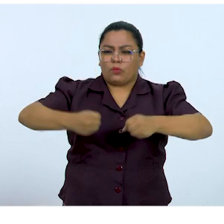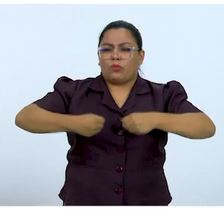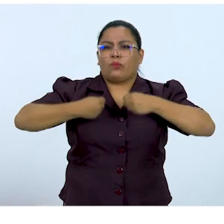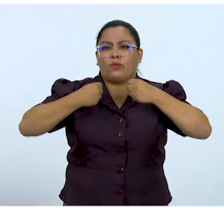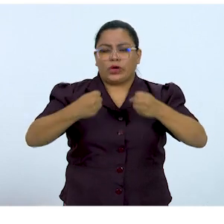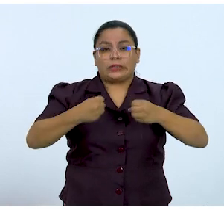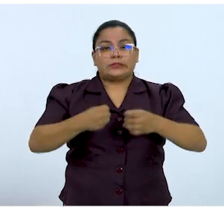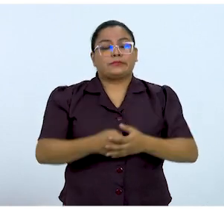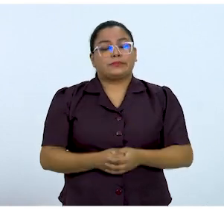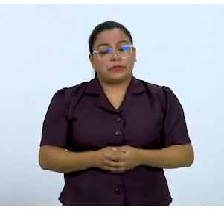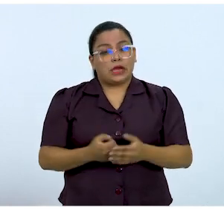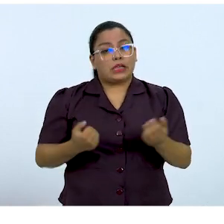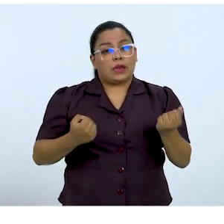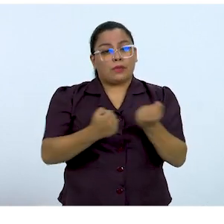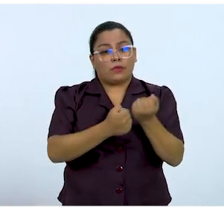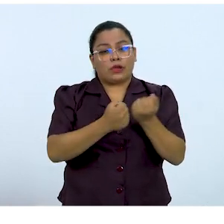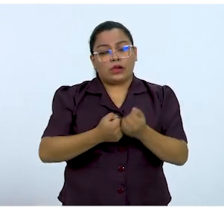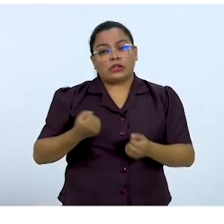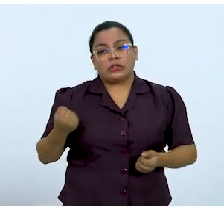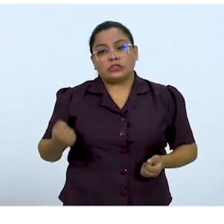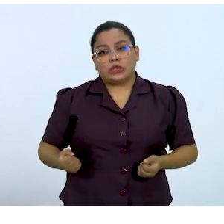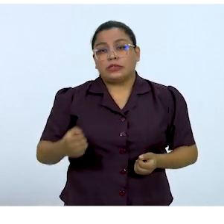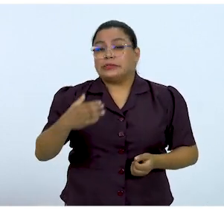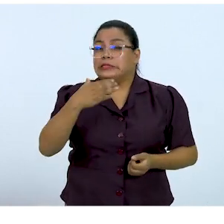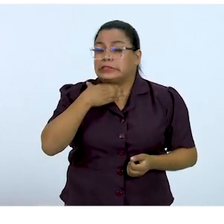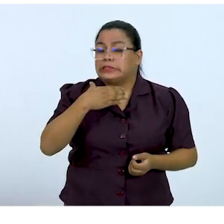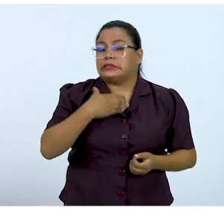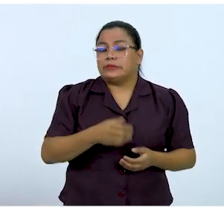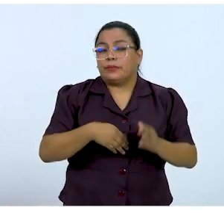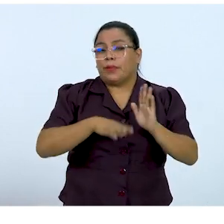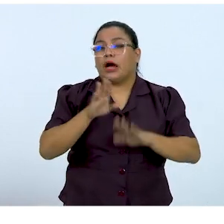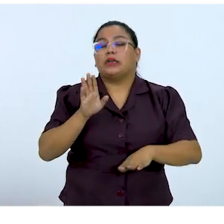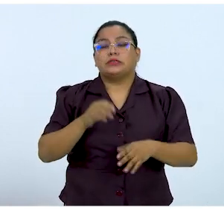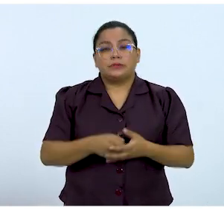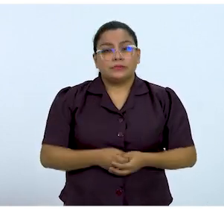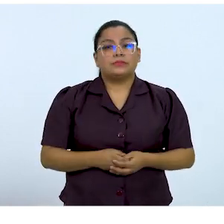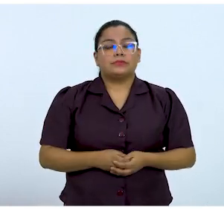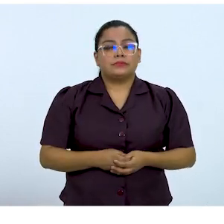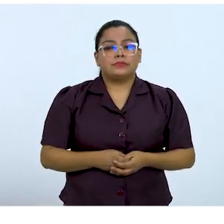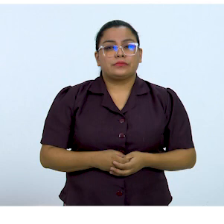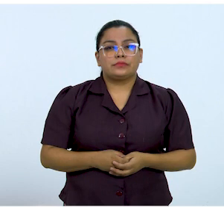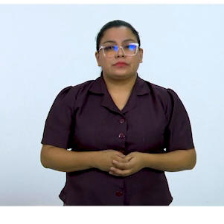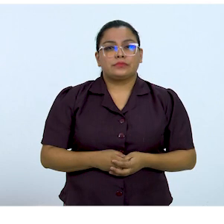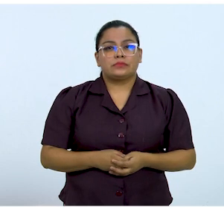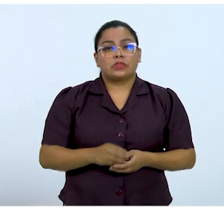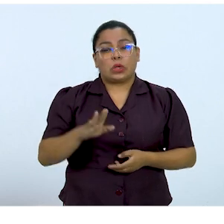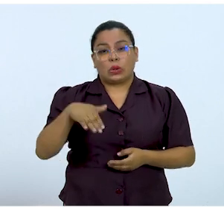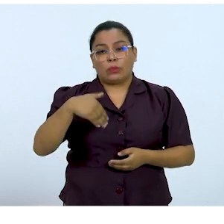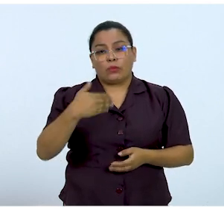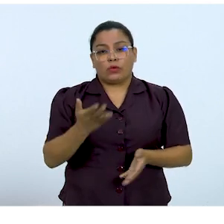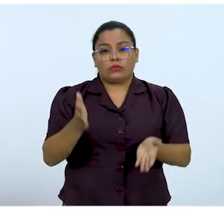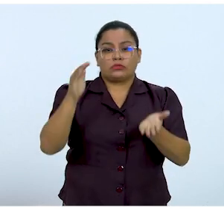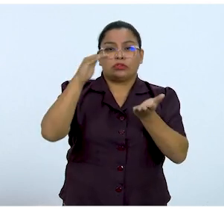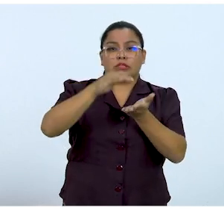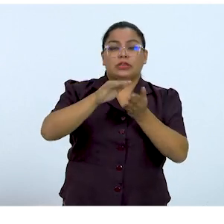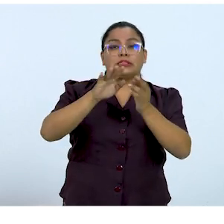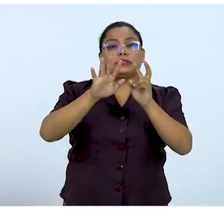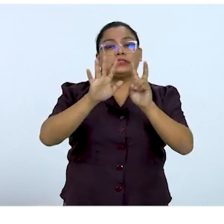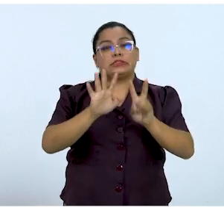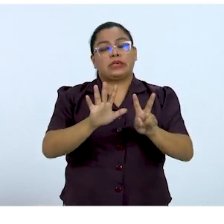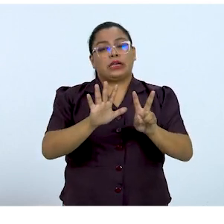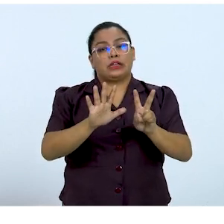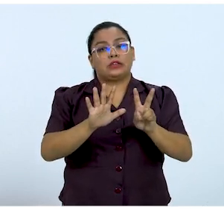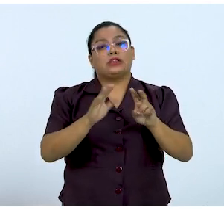las tablas anteriores y ayudar a aquellos estudiantes que tengan mayor dificultad con ellas. Luego, en la